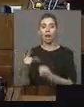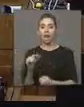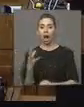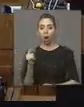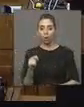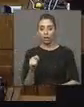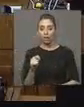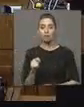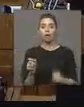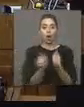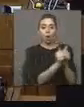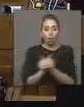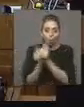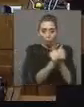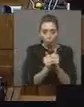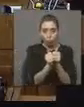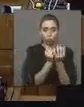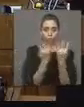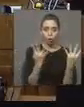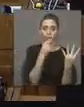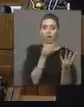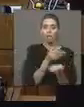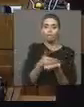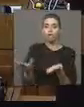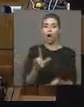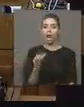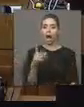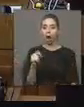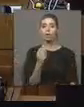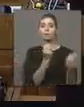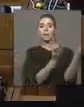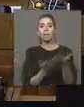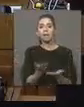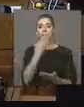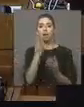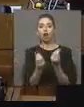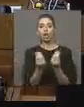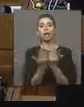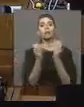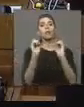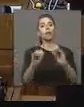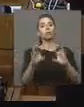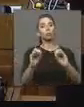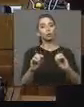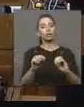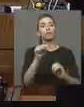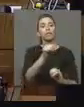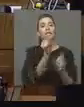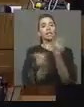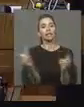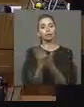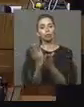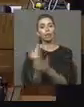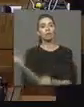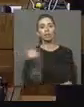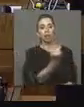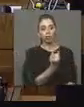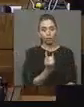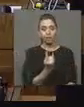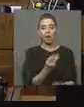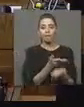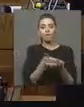a que digamos en conjunto, fuera Lauret. Bienvenida a las mejorías en calidad para la educación de esos estudiantes y esas universidades,